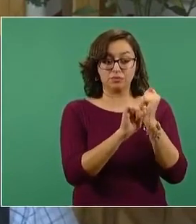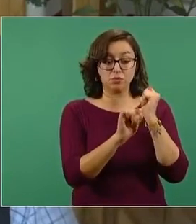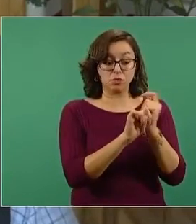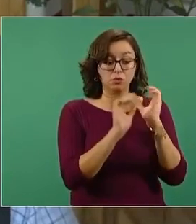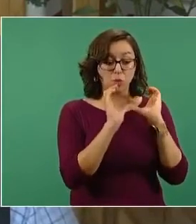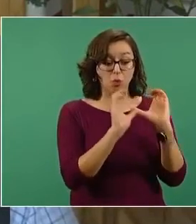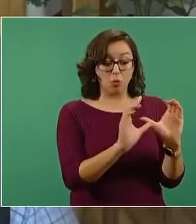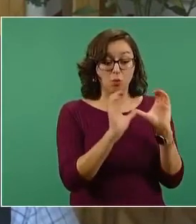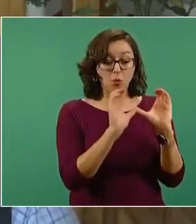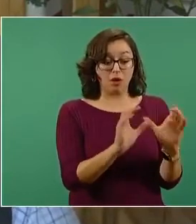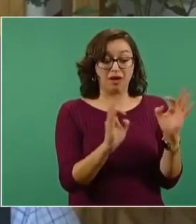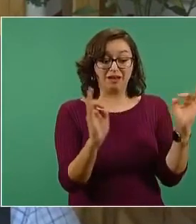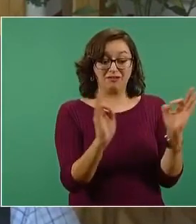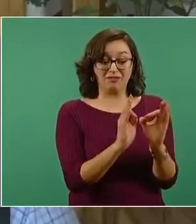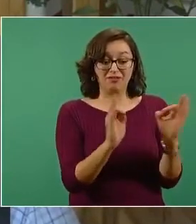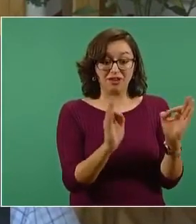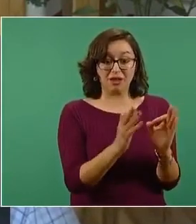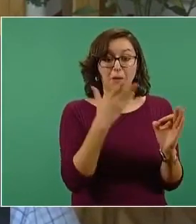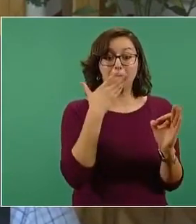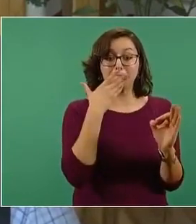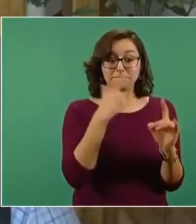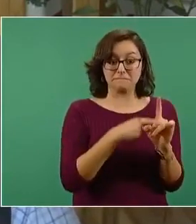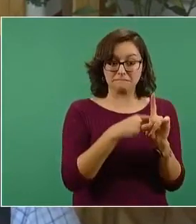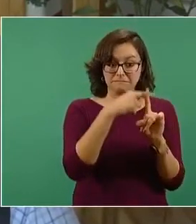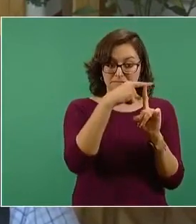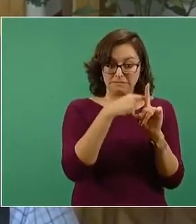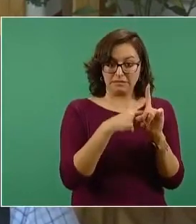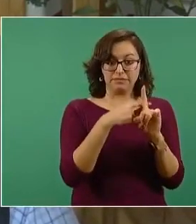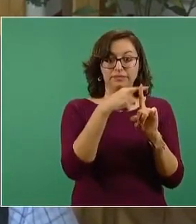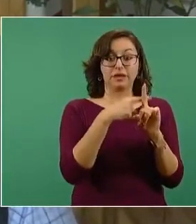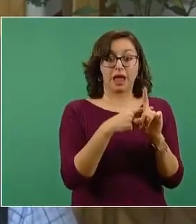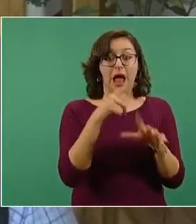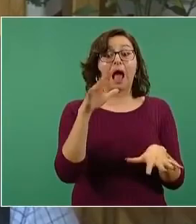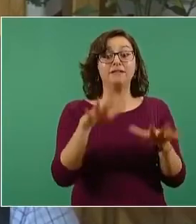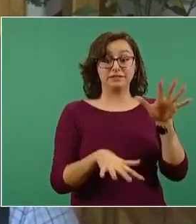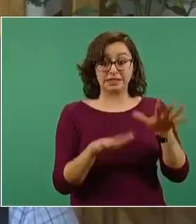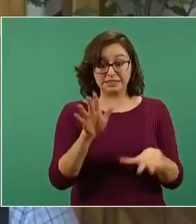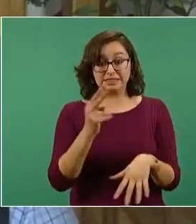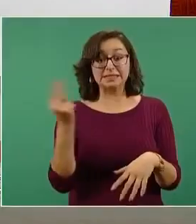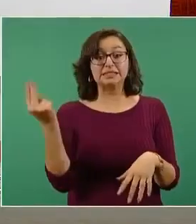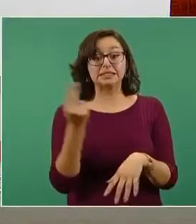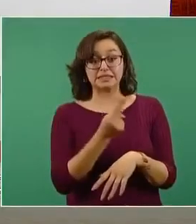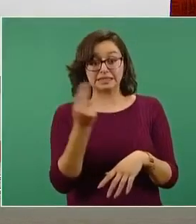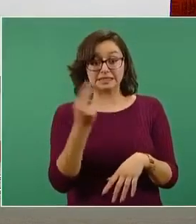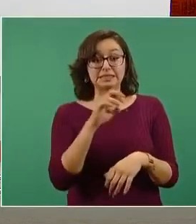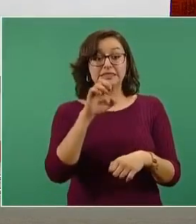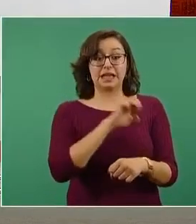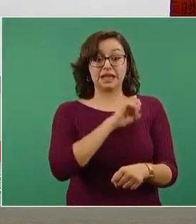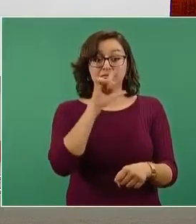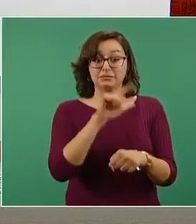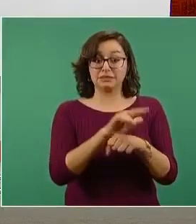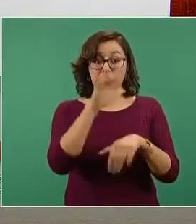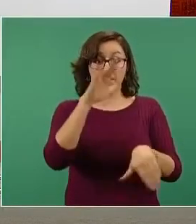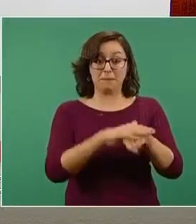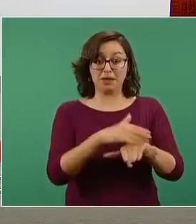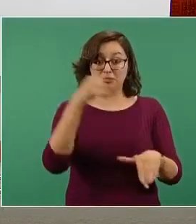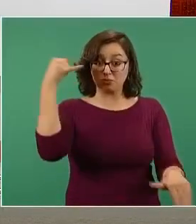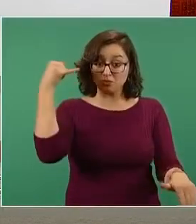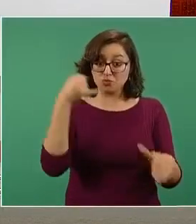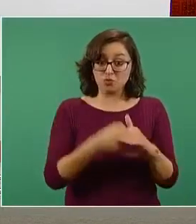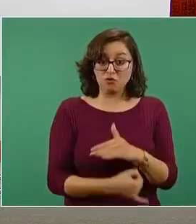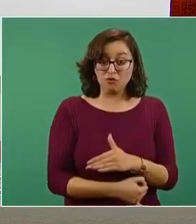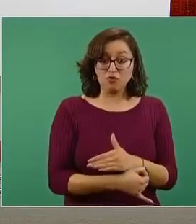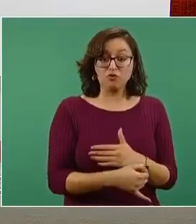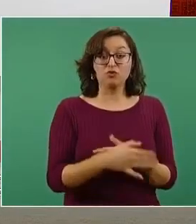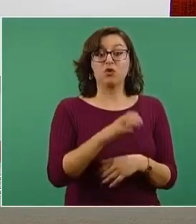aseguramiento de una red de frío que en algunas de ellas inclusive requiere de equipamiento específico o